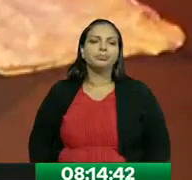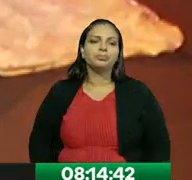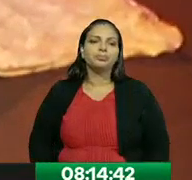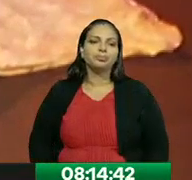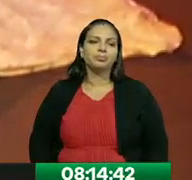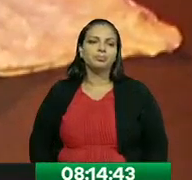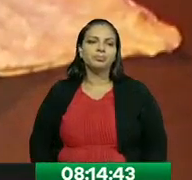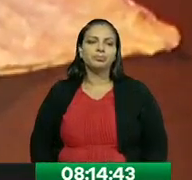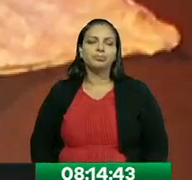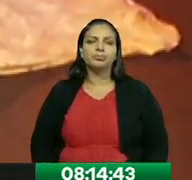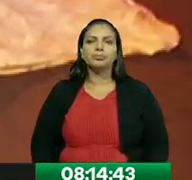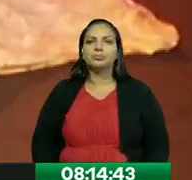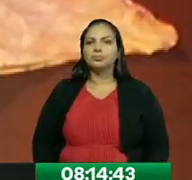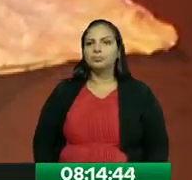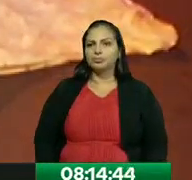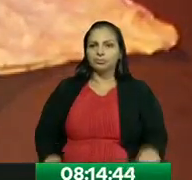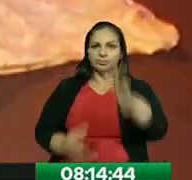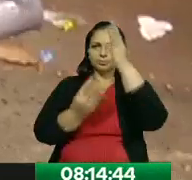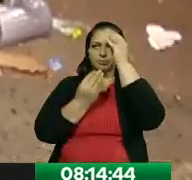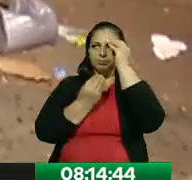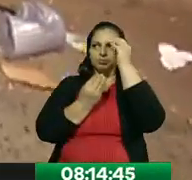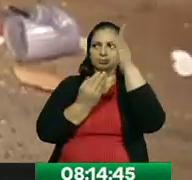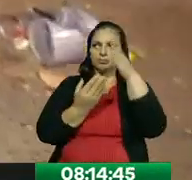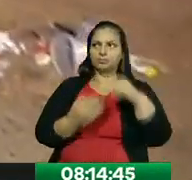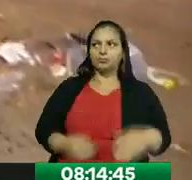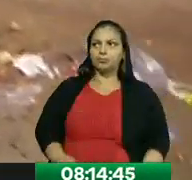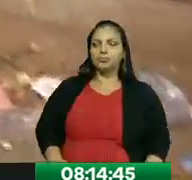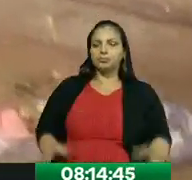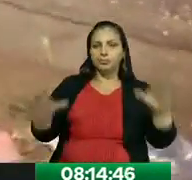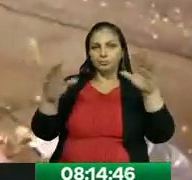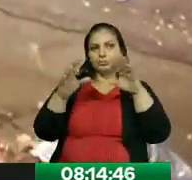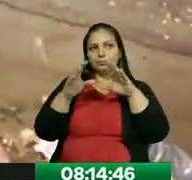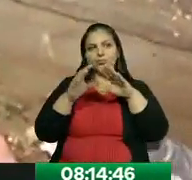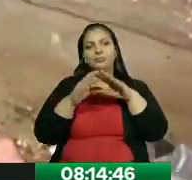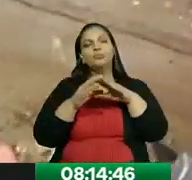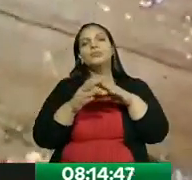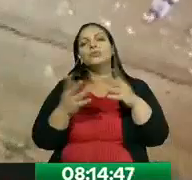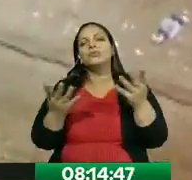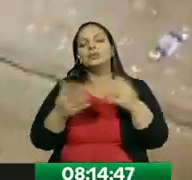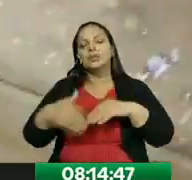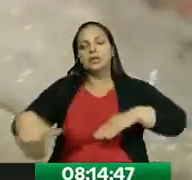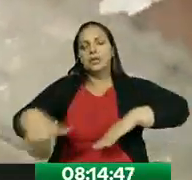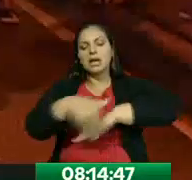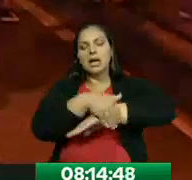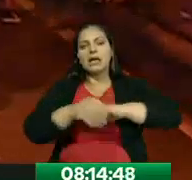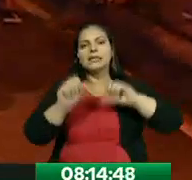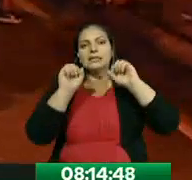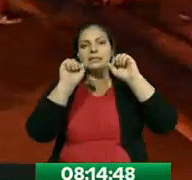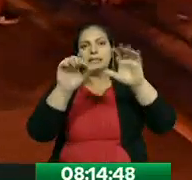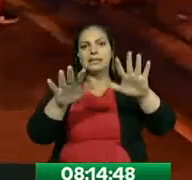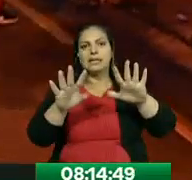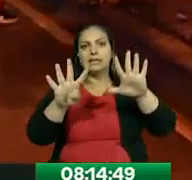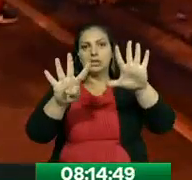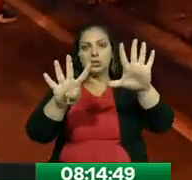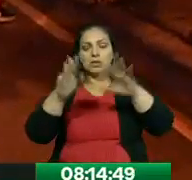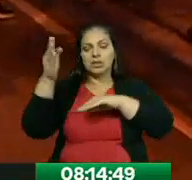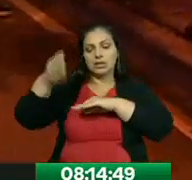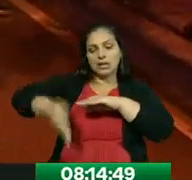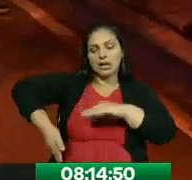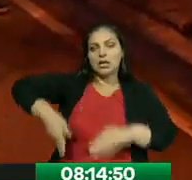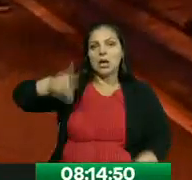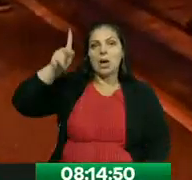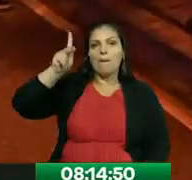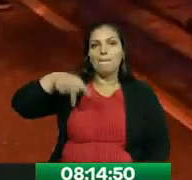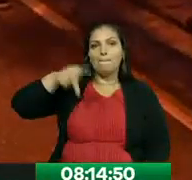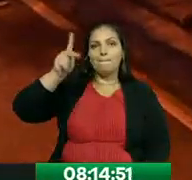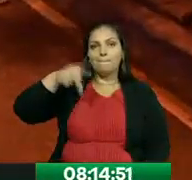Fue embestido por un auto mientras recogía botellas en la intersección de las calles 19 y Portete,